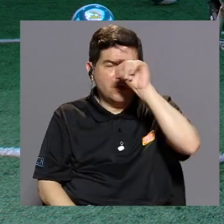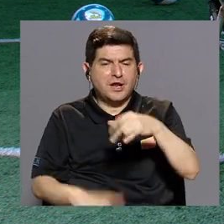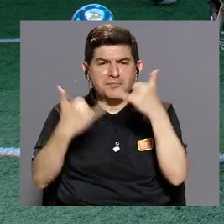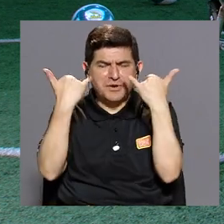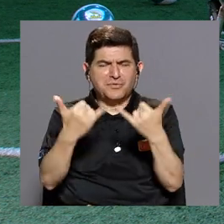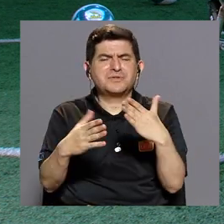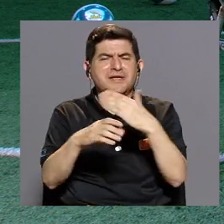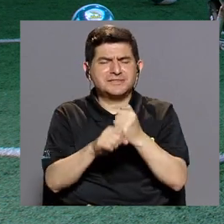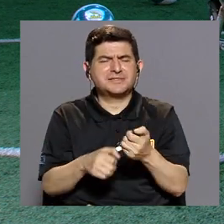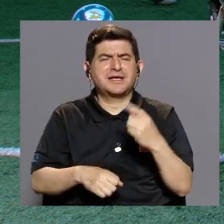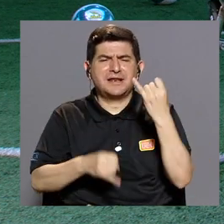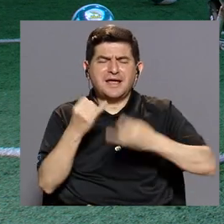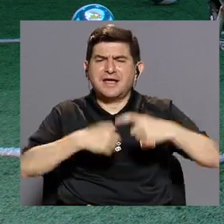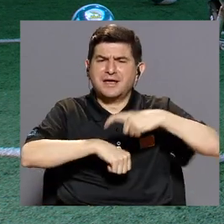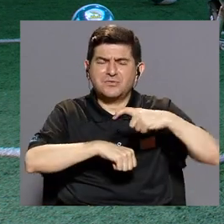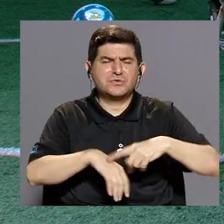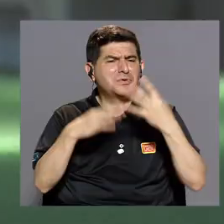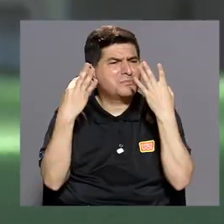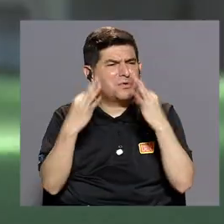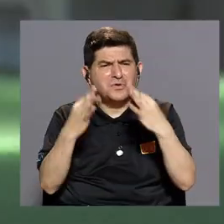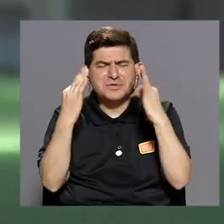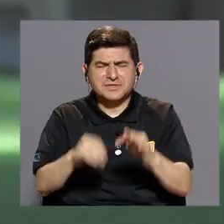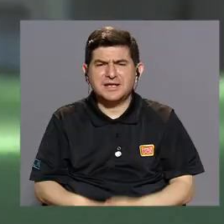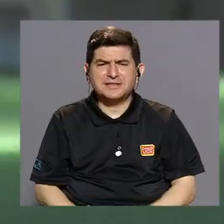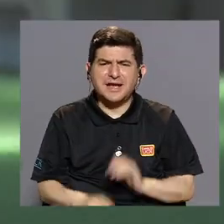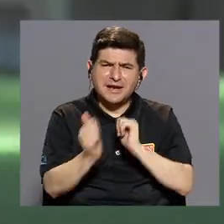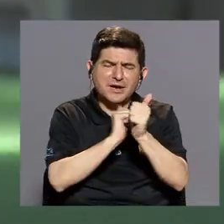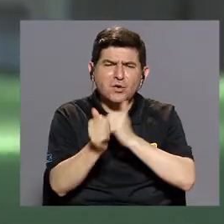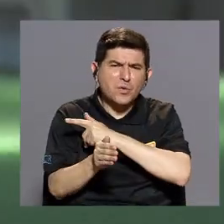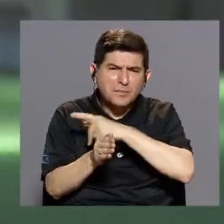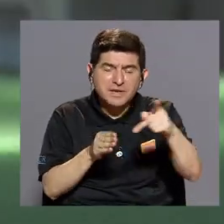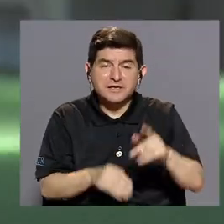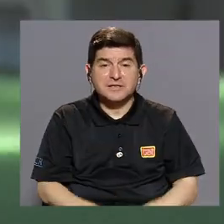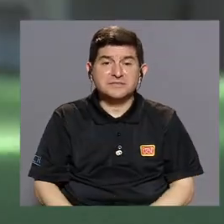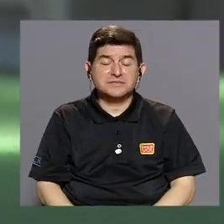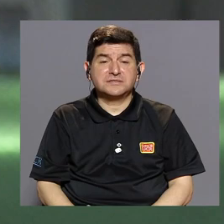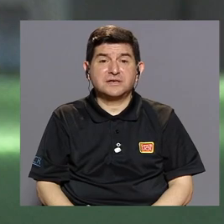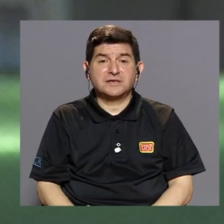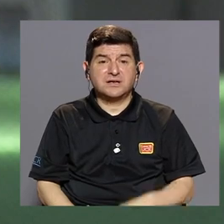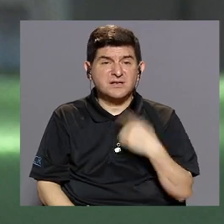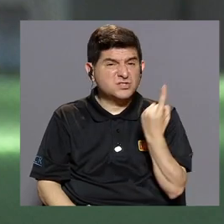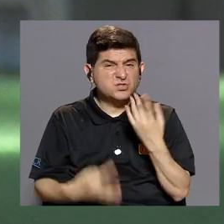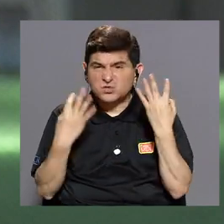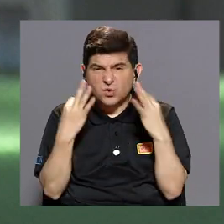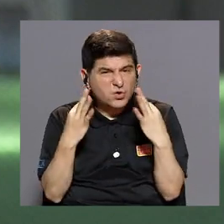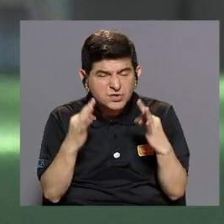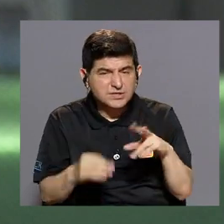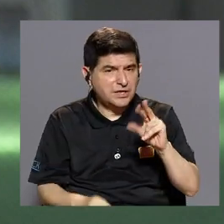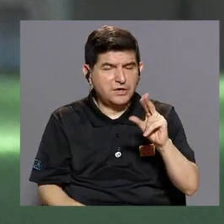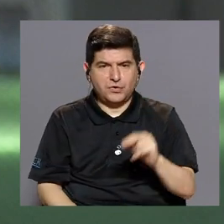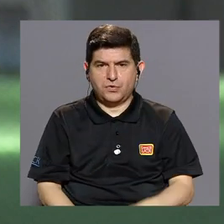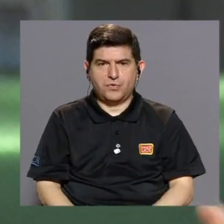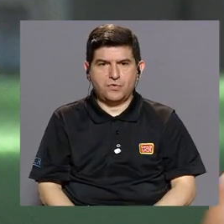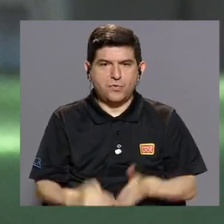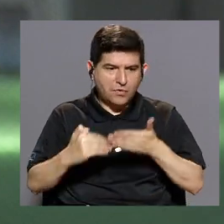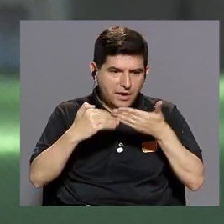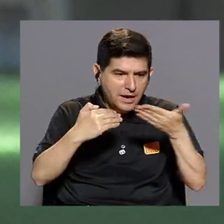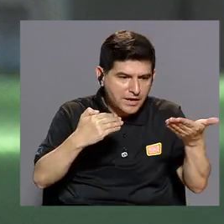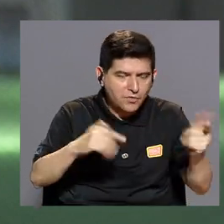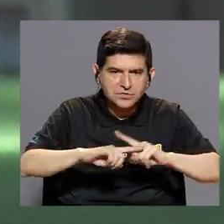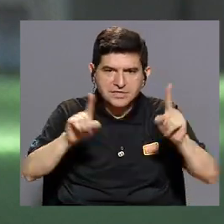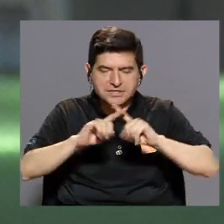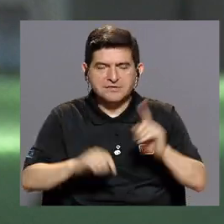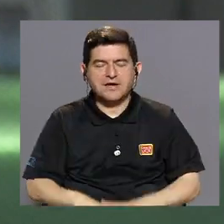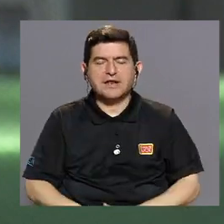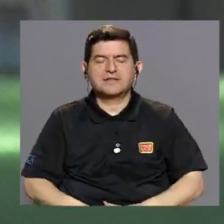me la han hecho mucho últimamente, pero ¿por qué es que no lo intentamos, la liga profesional, por qué no lo intentamos? No, pues lo vamos a intentar por intentar. No, hay un montón de partes